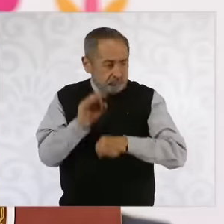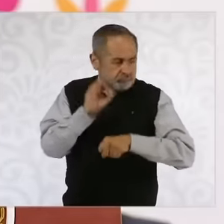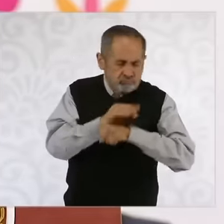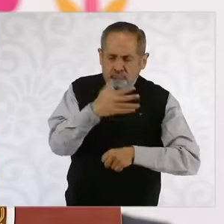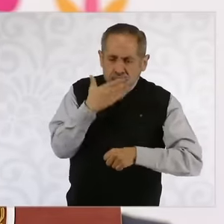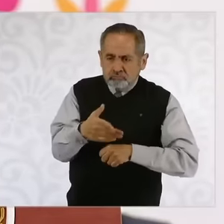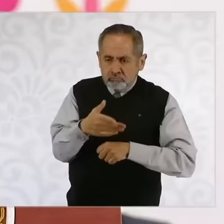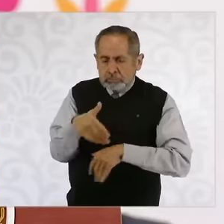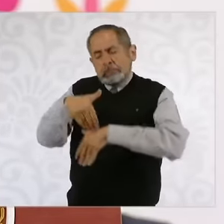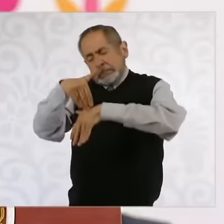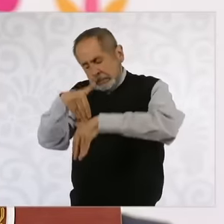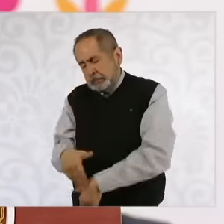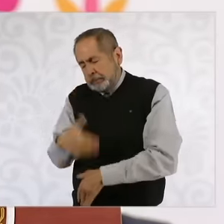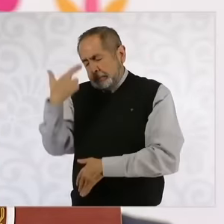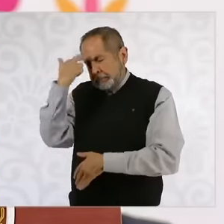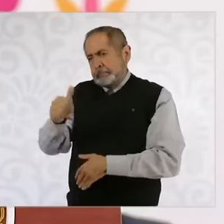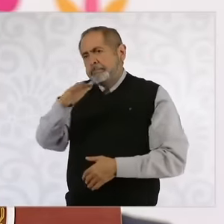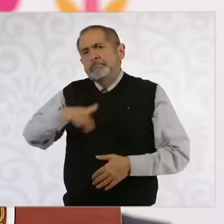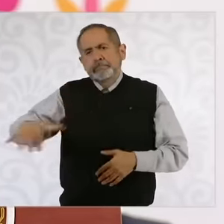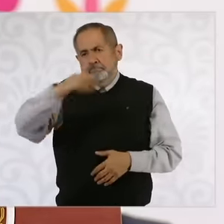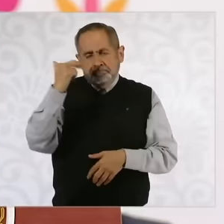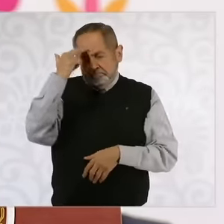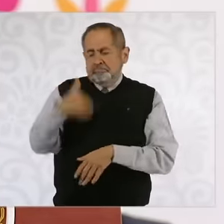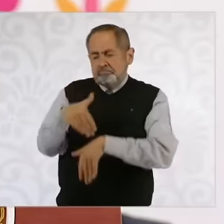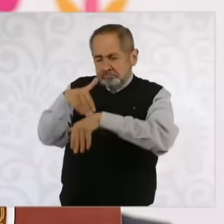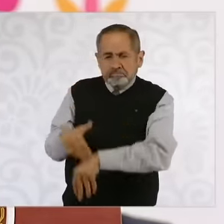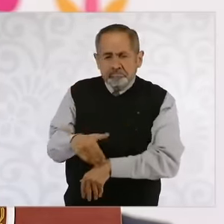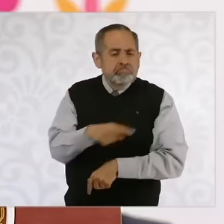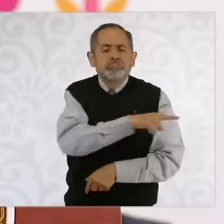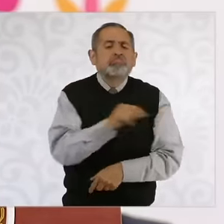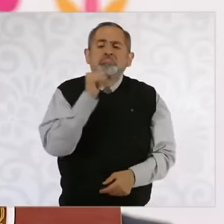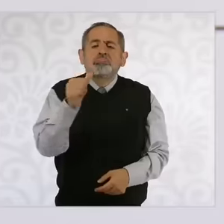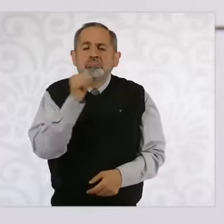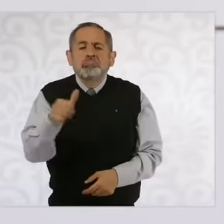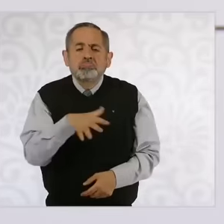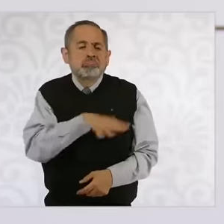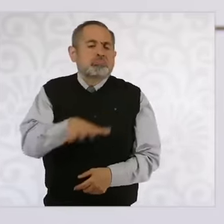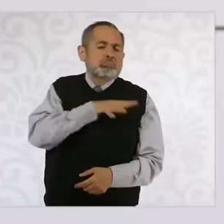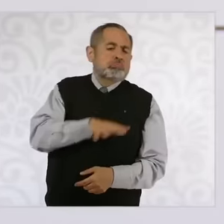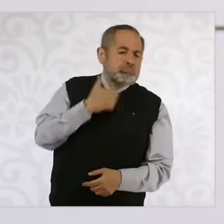pues estarían defendiendo lo que ya decidió el constituyente.